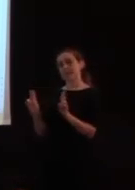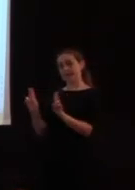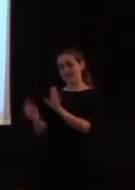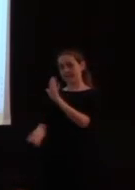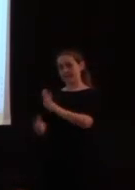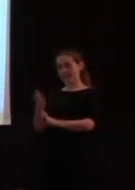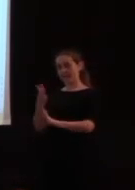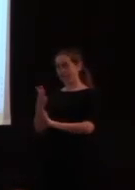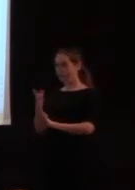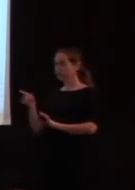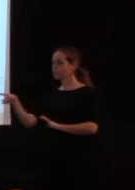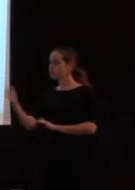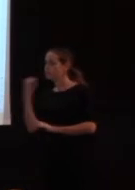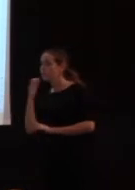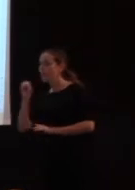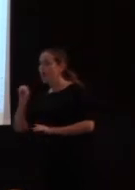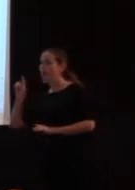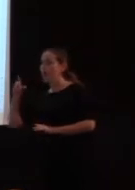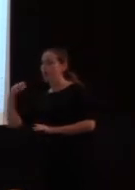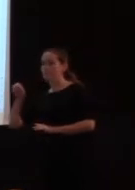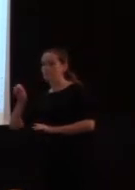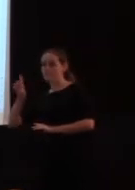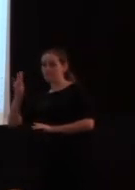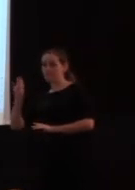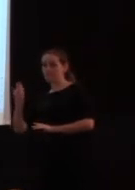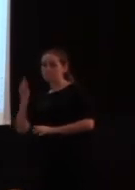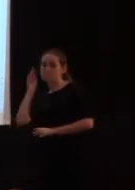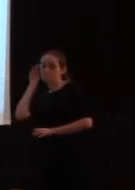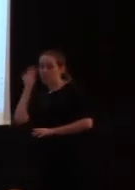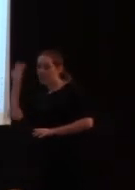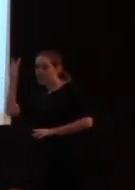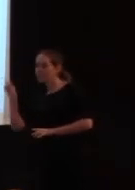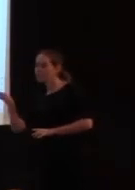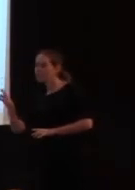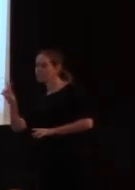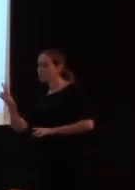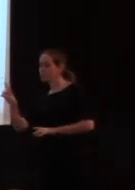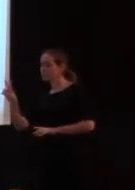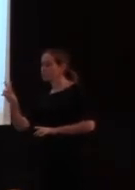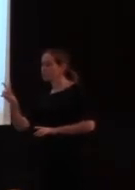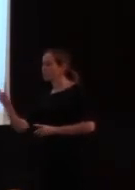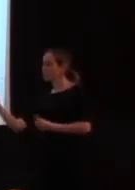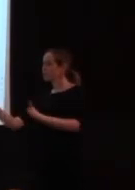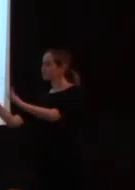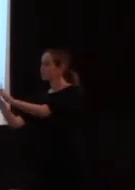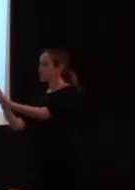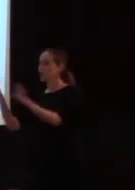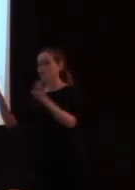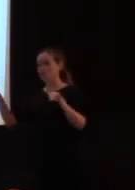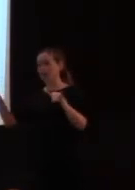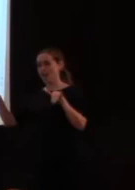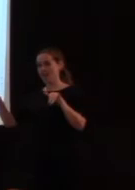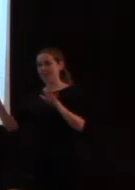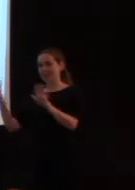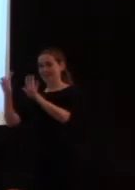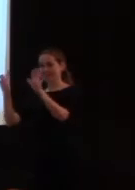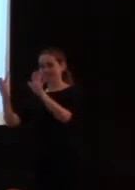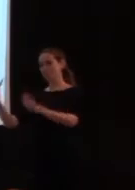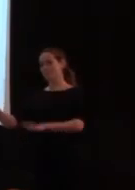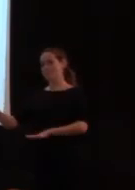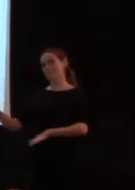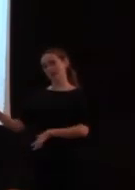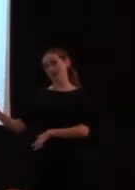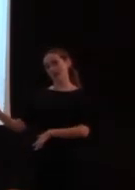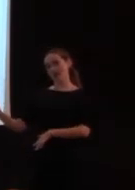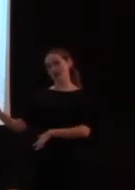ejemplo, tú, ¿cómo te llamas? Alberto, tú imagínate que eres el segundo y te juntas con antes que es de sexto, parejas,